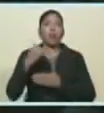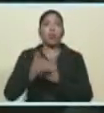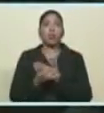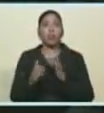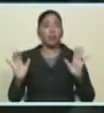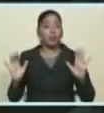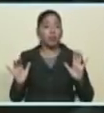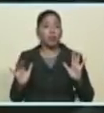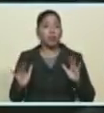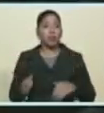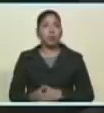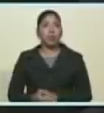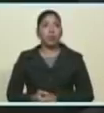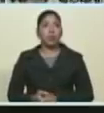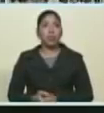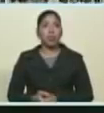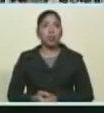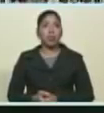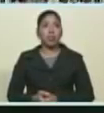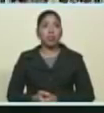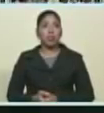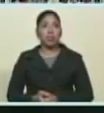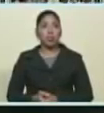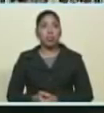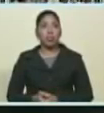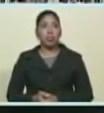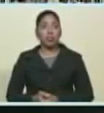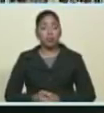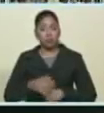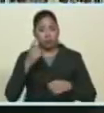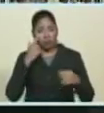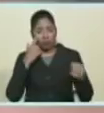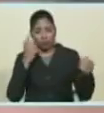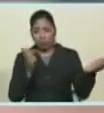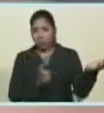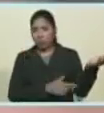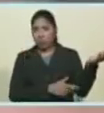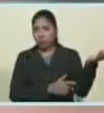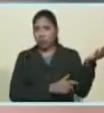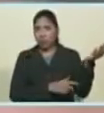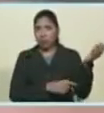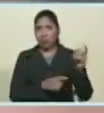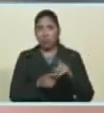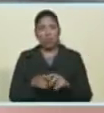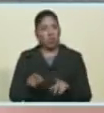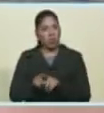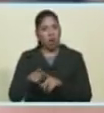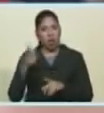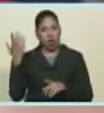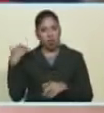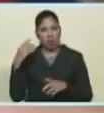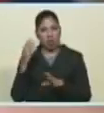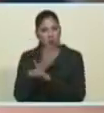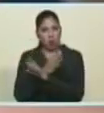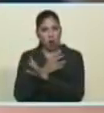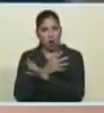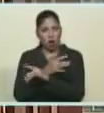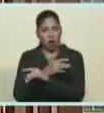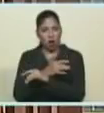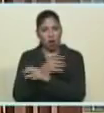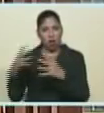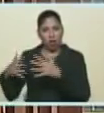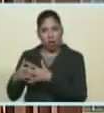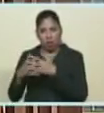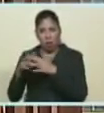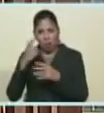El brazo está, mira. El brazo está como el relevista de ayer de los Astros de Houston. ¿No